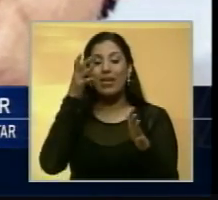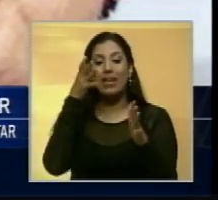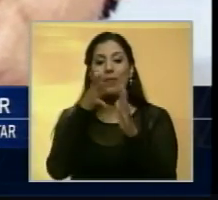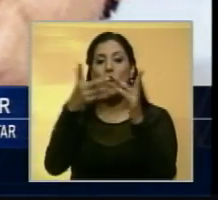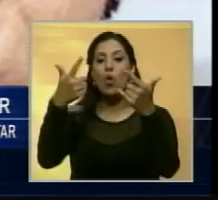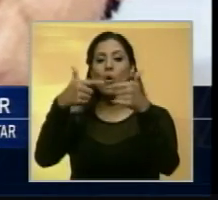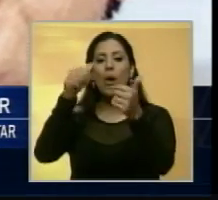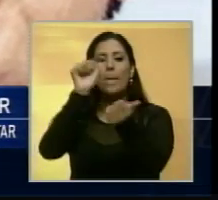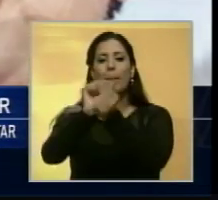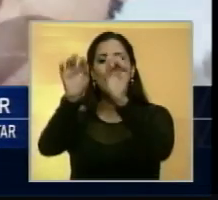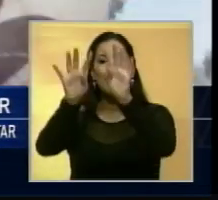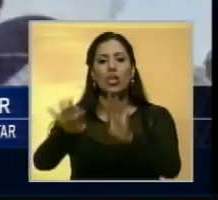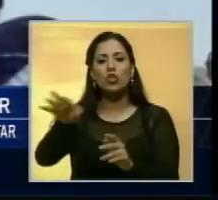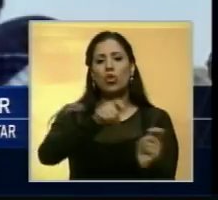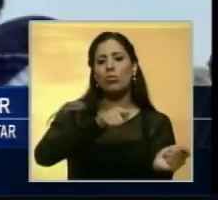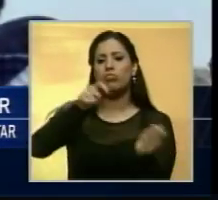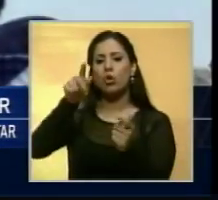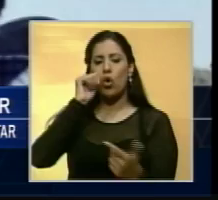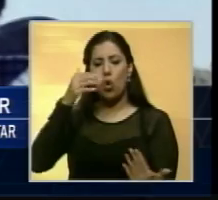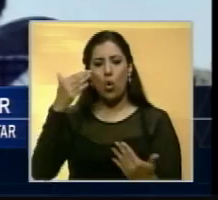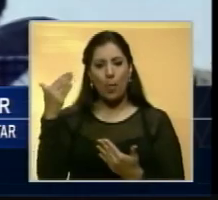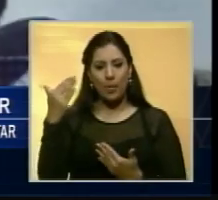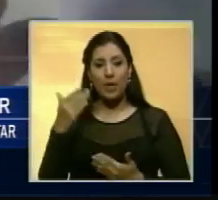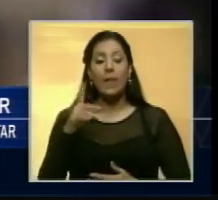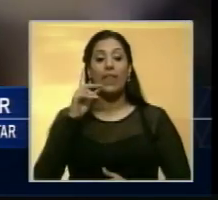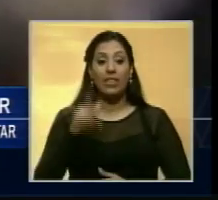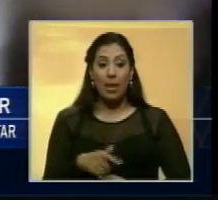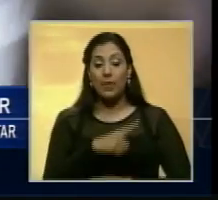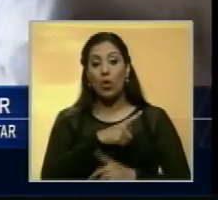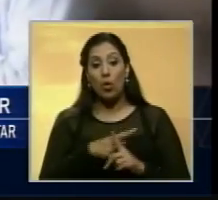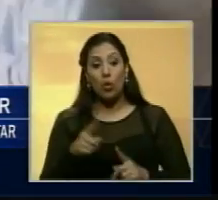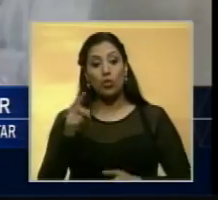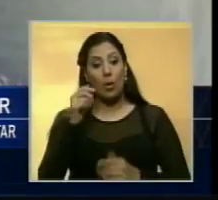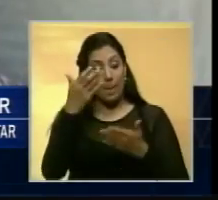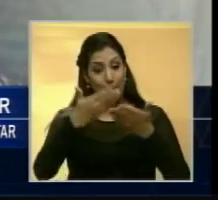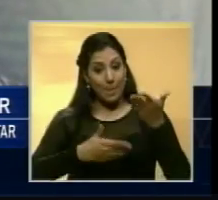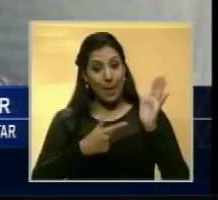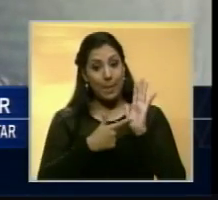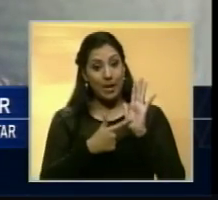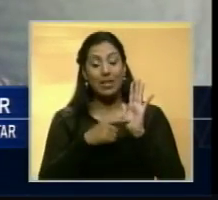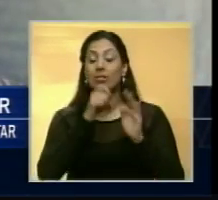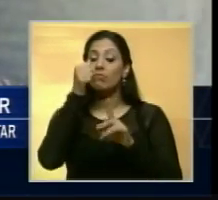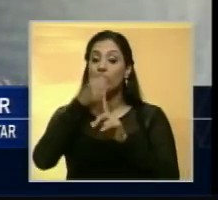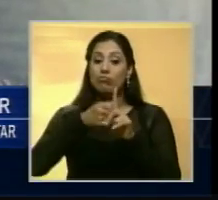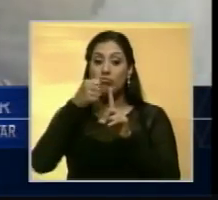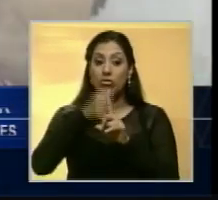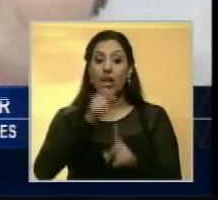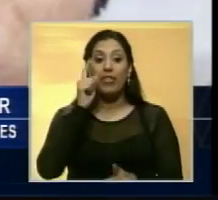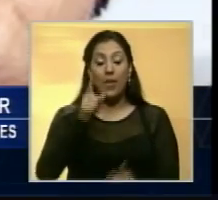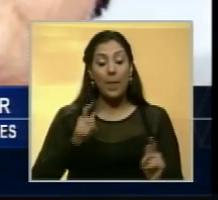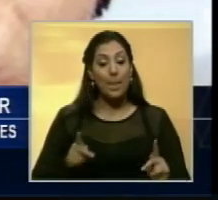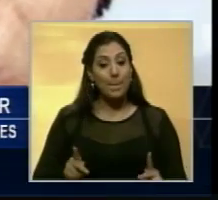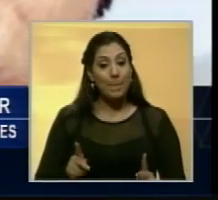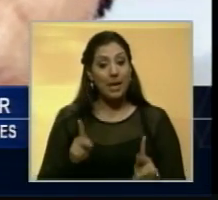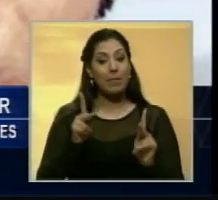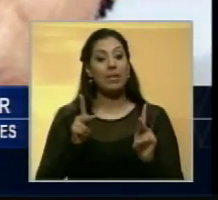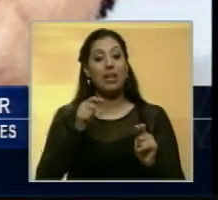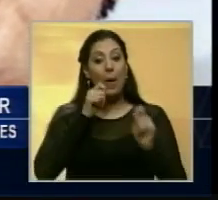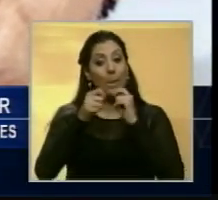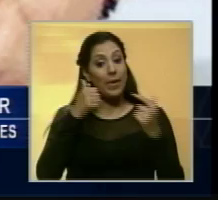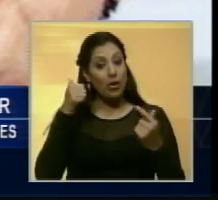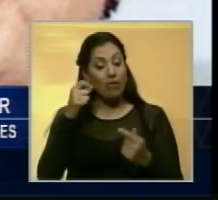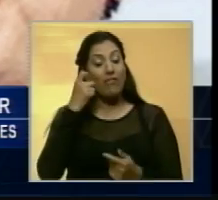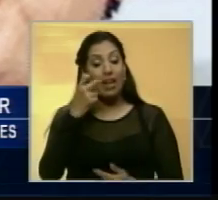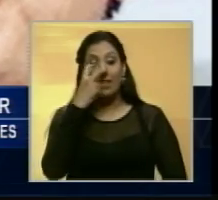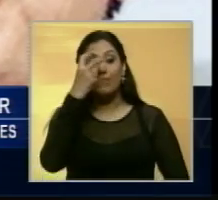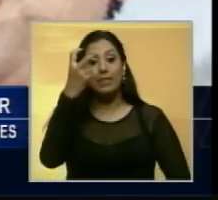el lugar de reclusión al que fue trasladado Jatar. De igual forma, en el documento se insistió a que permitan que el periodista pueda